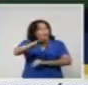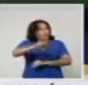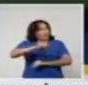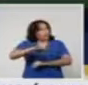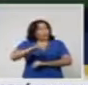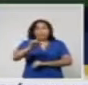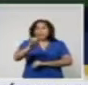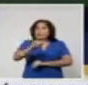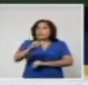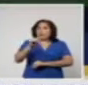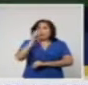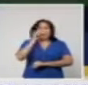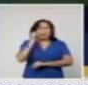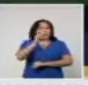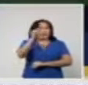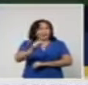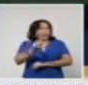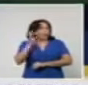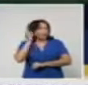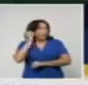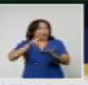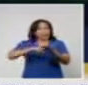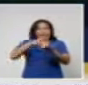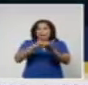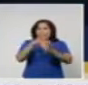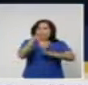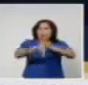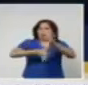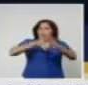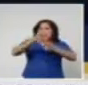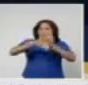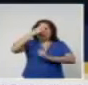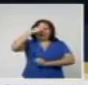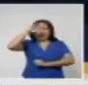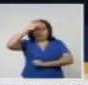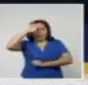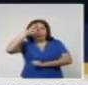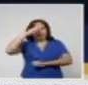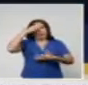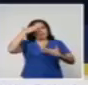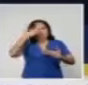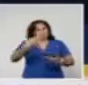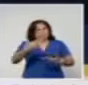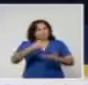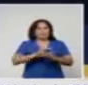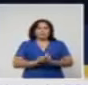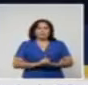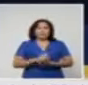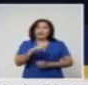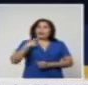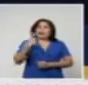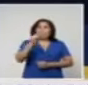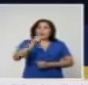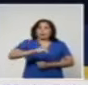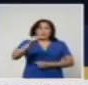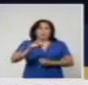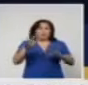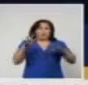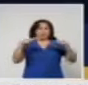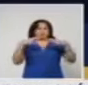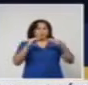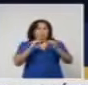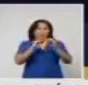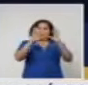a Gisela, a la intérprete de la lengua de señas y a todas las personas que nos